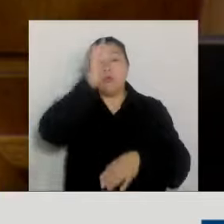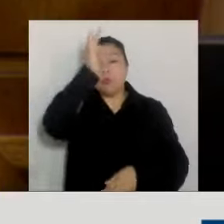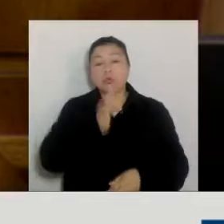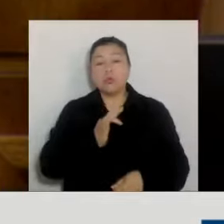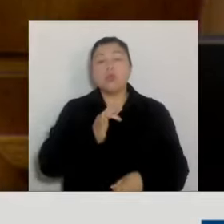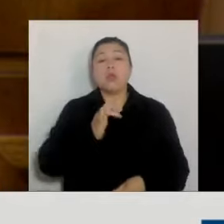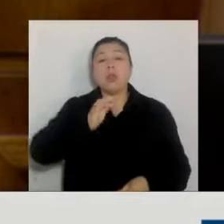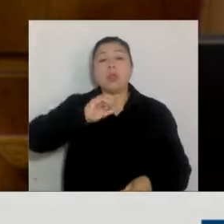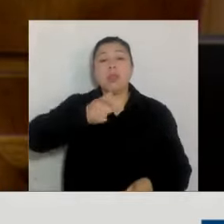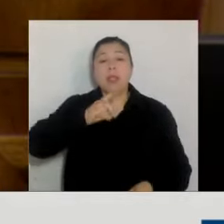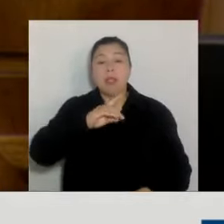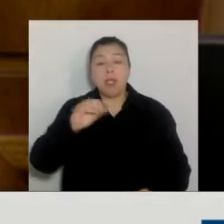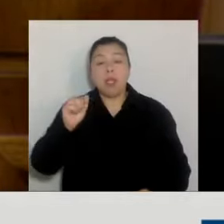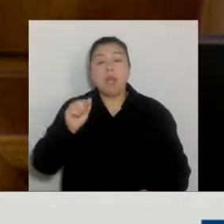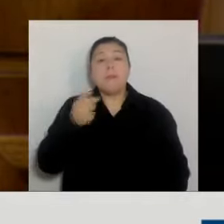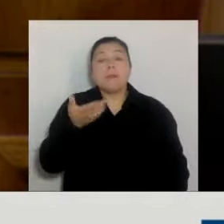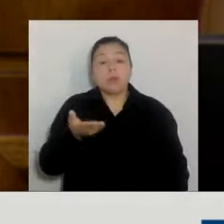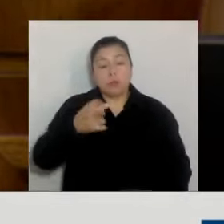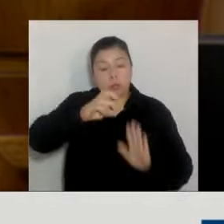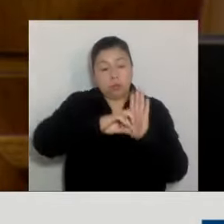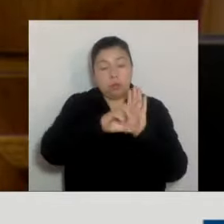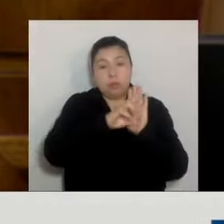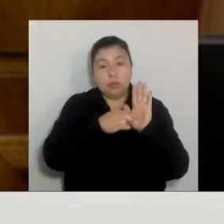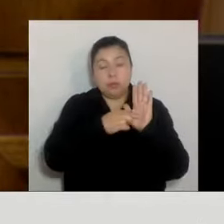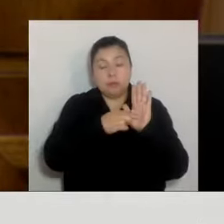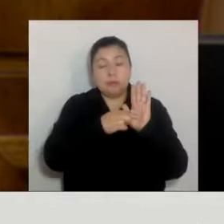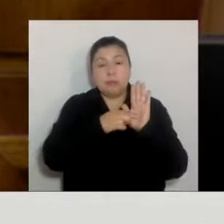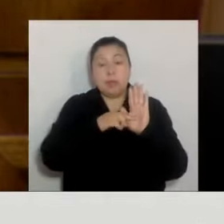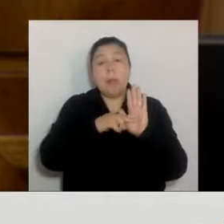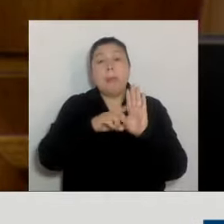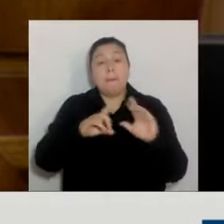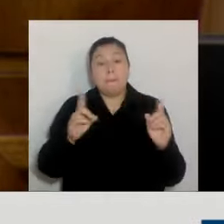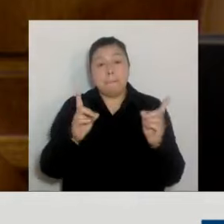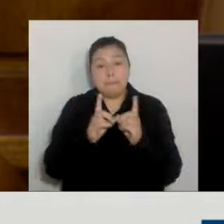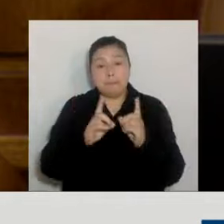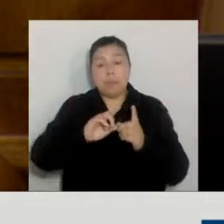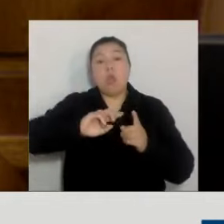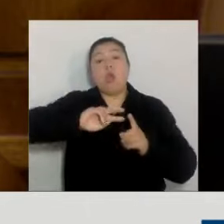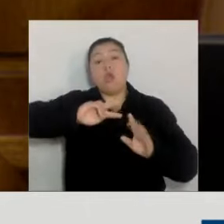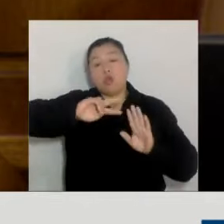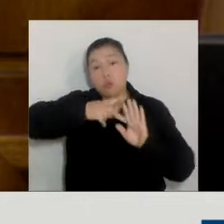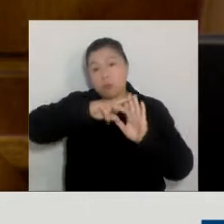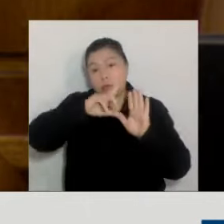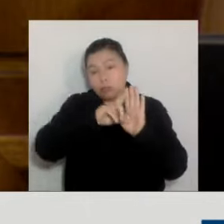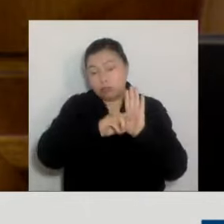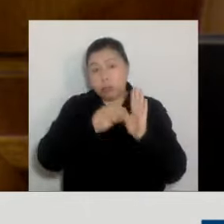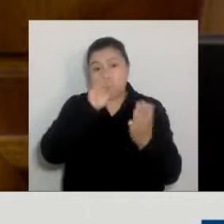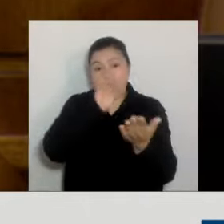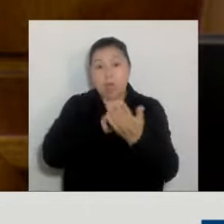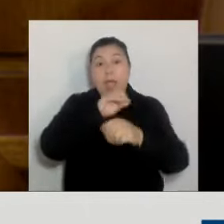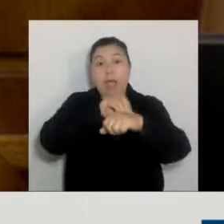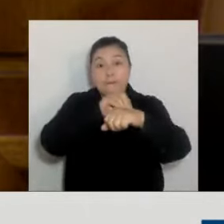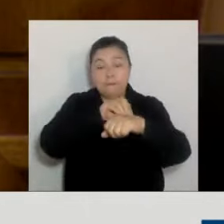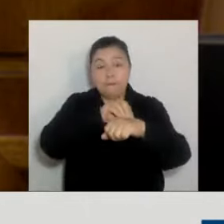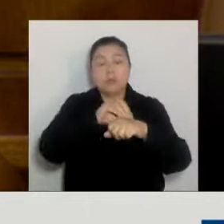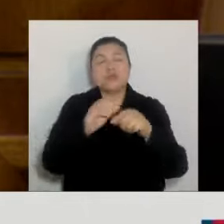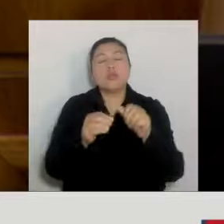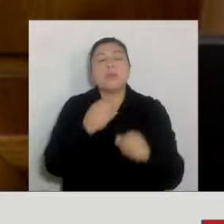ese ese sentido este proyecto de ley que eh simplifica digamos o adecúa los mecanismos de notificación haciendo más sencillo que se